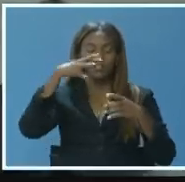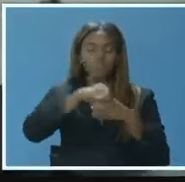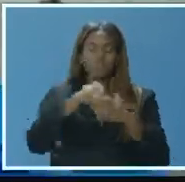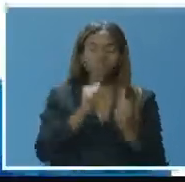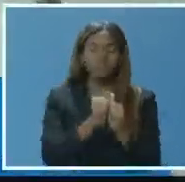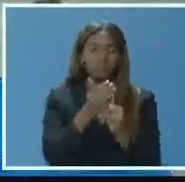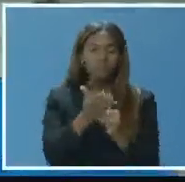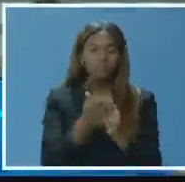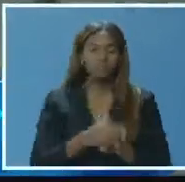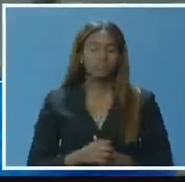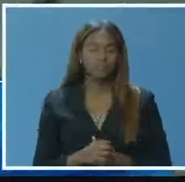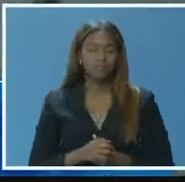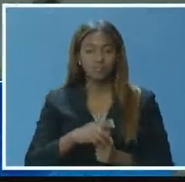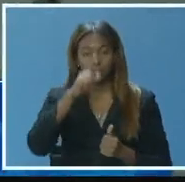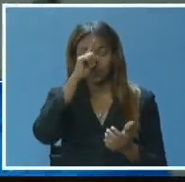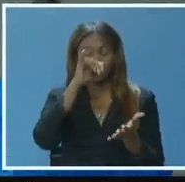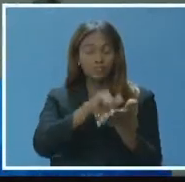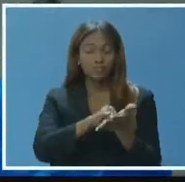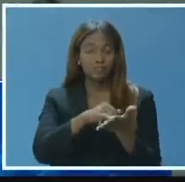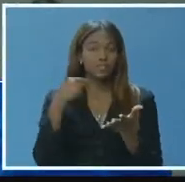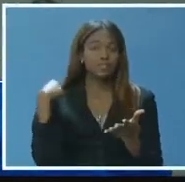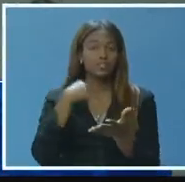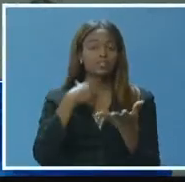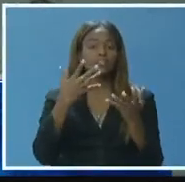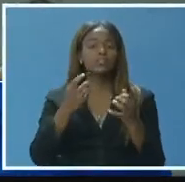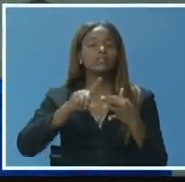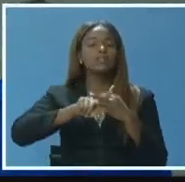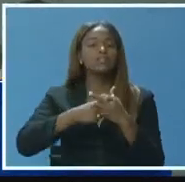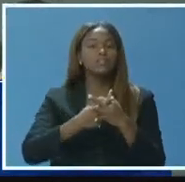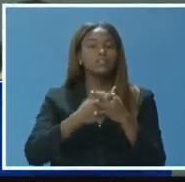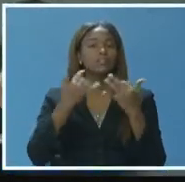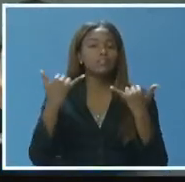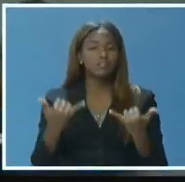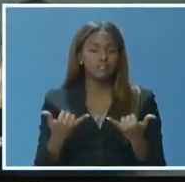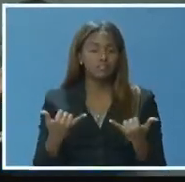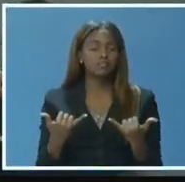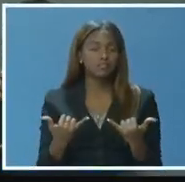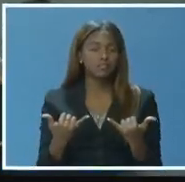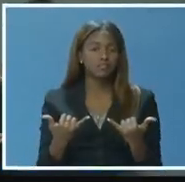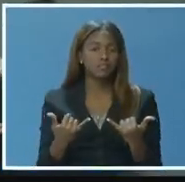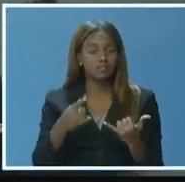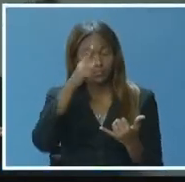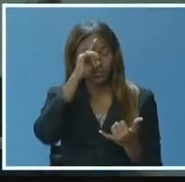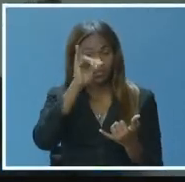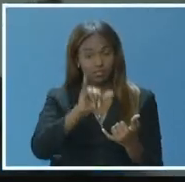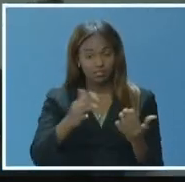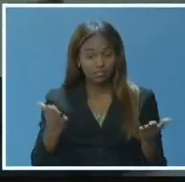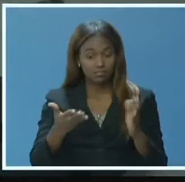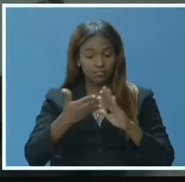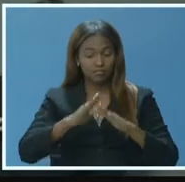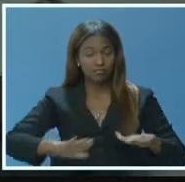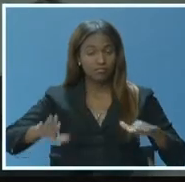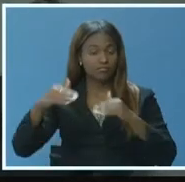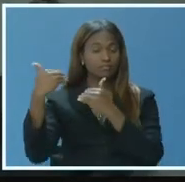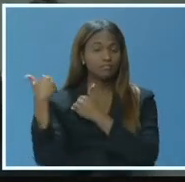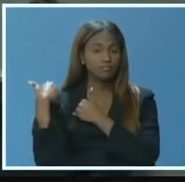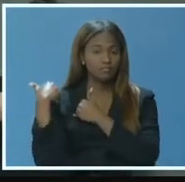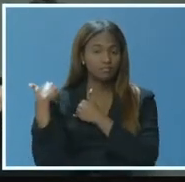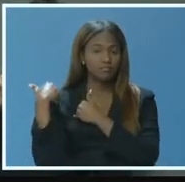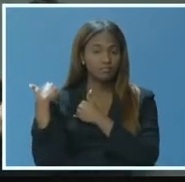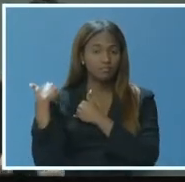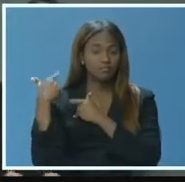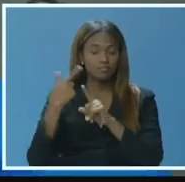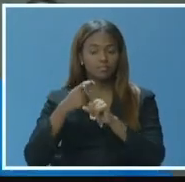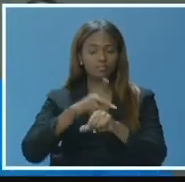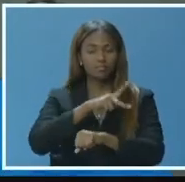vida nacional, por lo que hemos querido empezar precisamente por este municipio, cabecera de